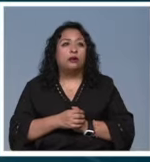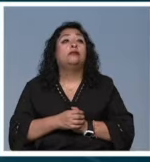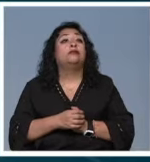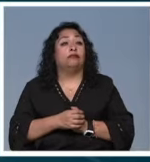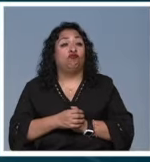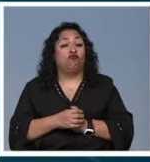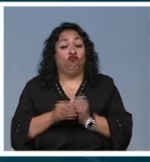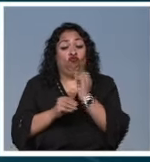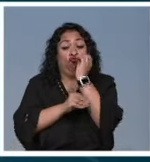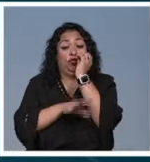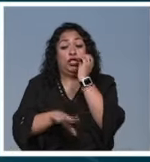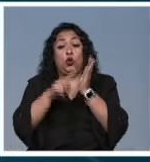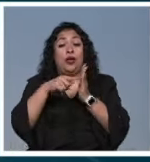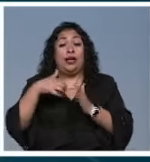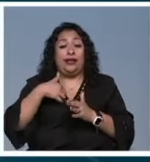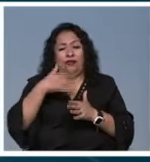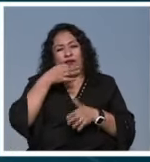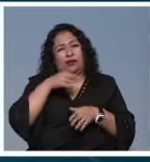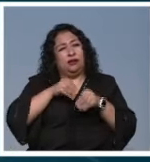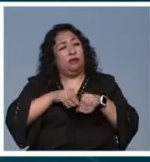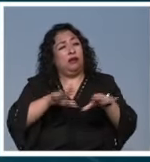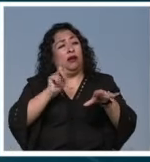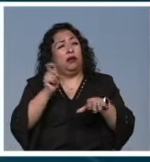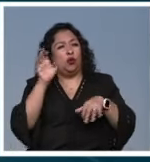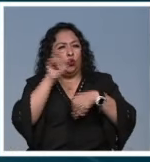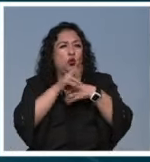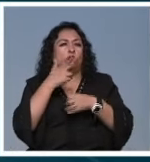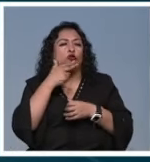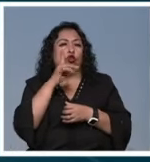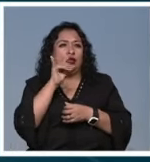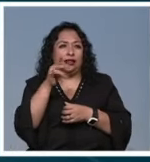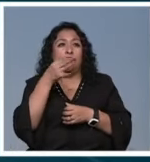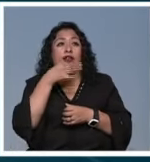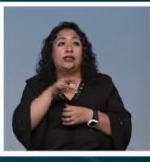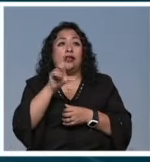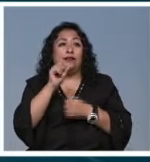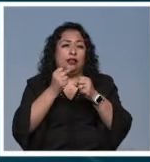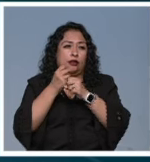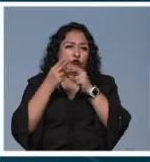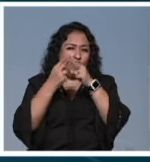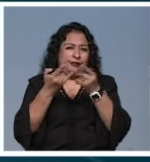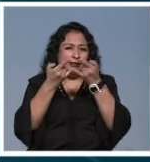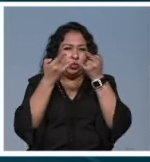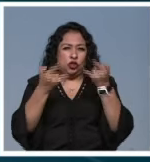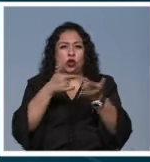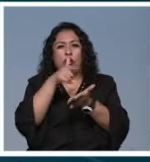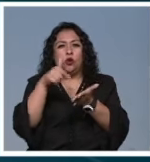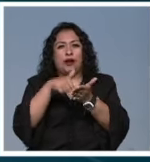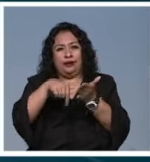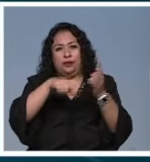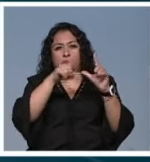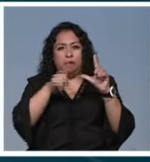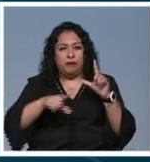Con raíces en Canadá, esta fiesta que difunde la cultura digital celebra 2 décadas de historia en tierras